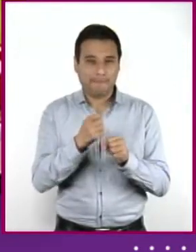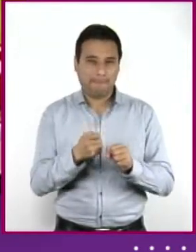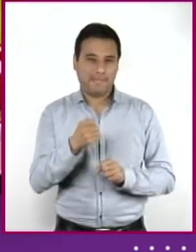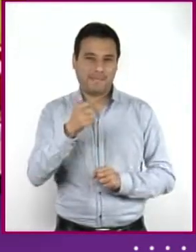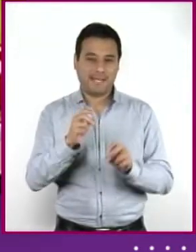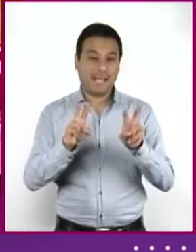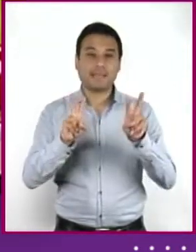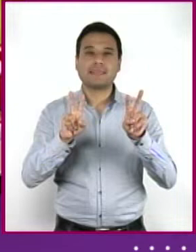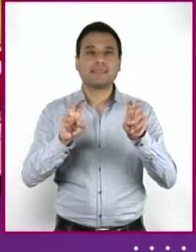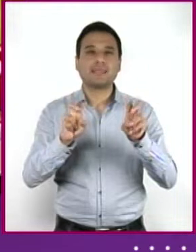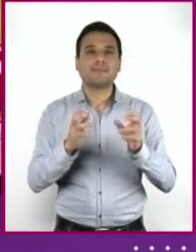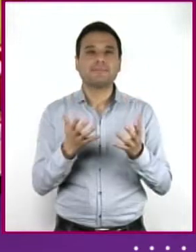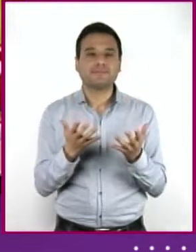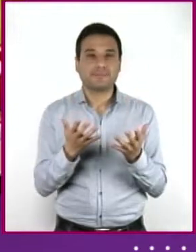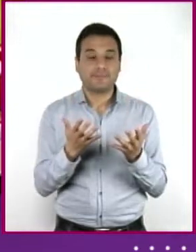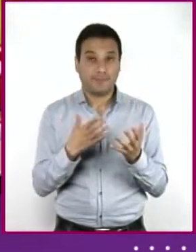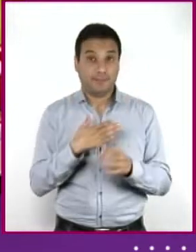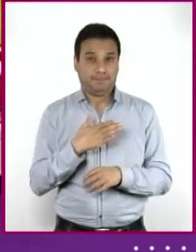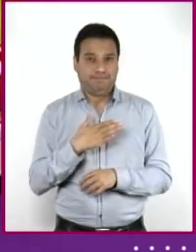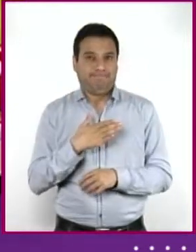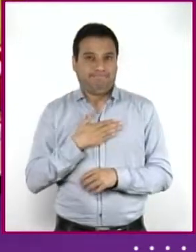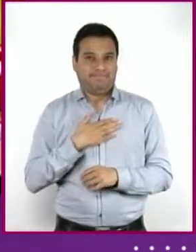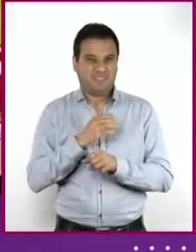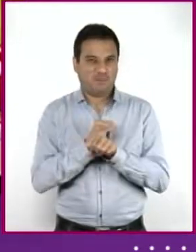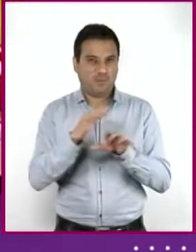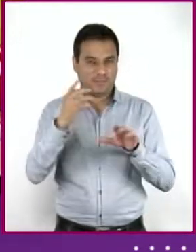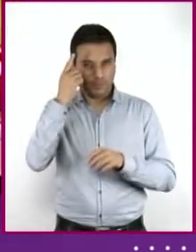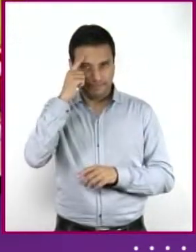información personal para presentarnos con los demás.